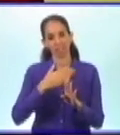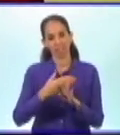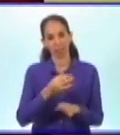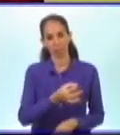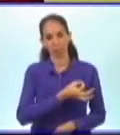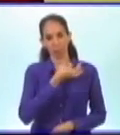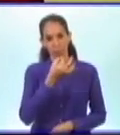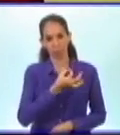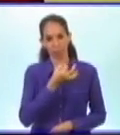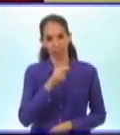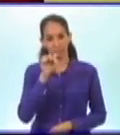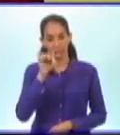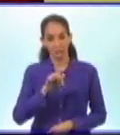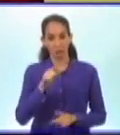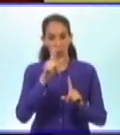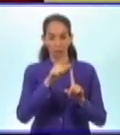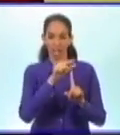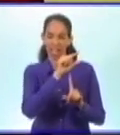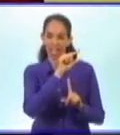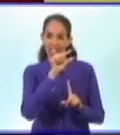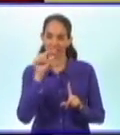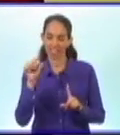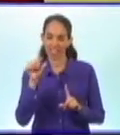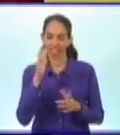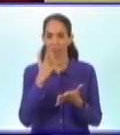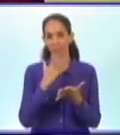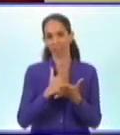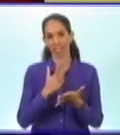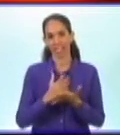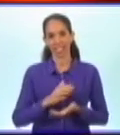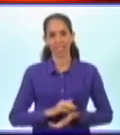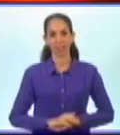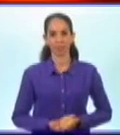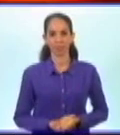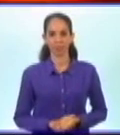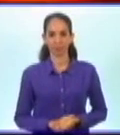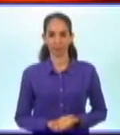estás listo, te presento entonces el tema de nuestra clase.